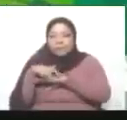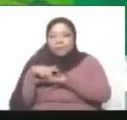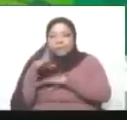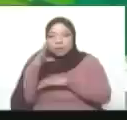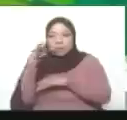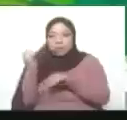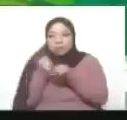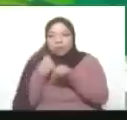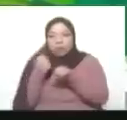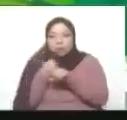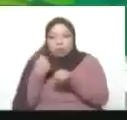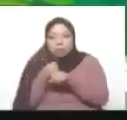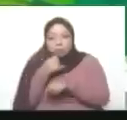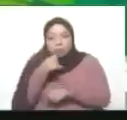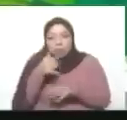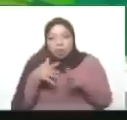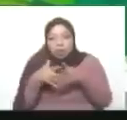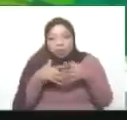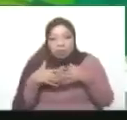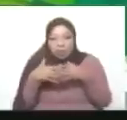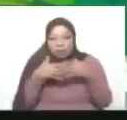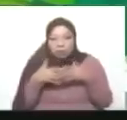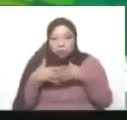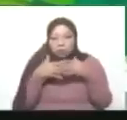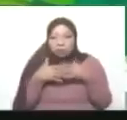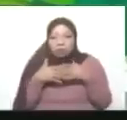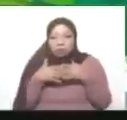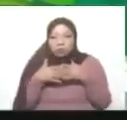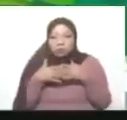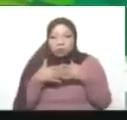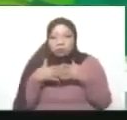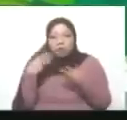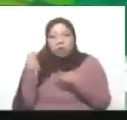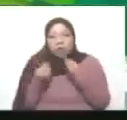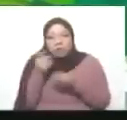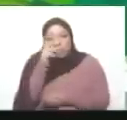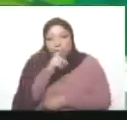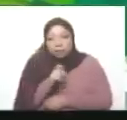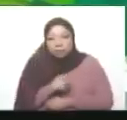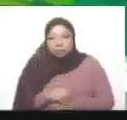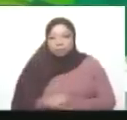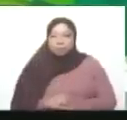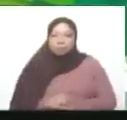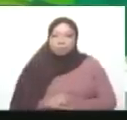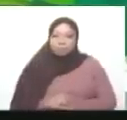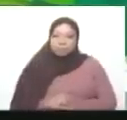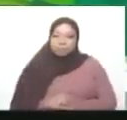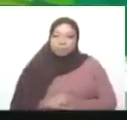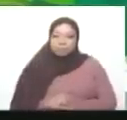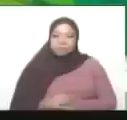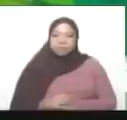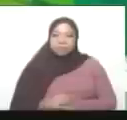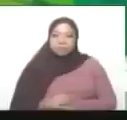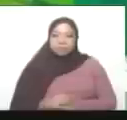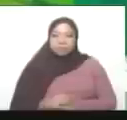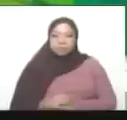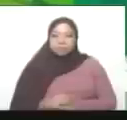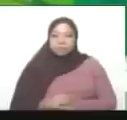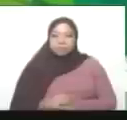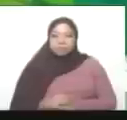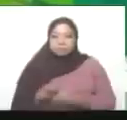del Norte imperio en decadencia ya para ese año Michelle Steward